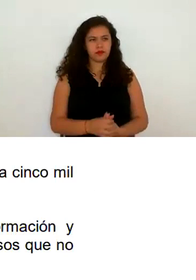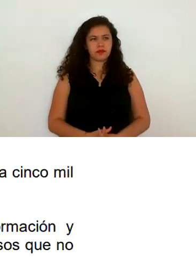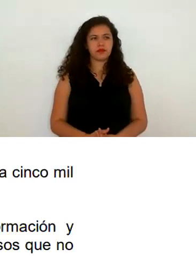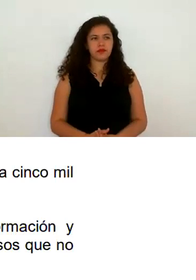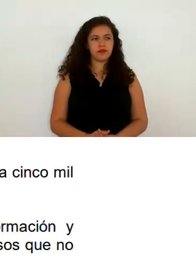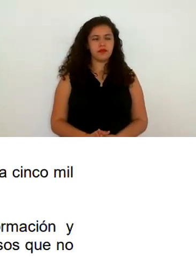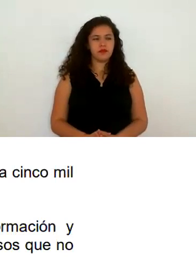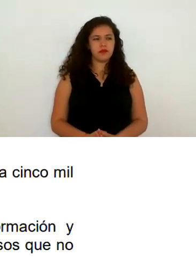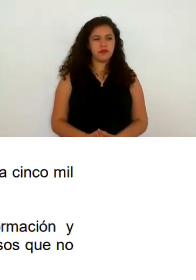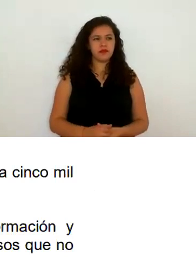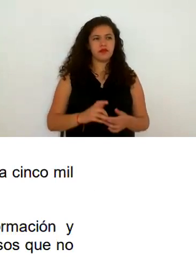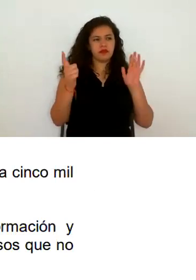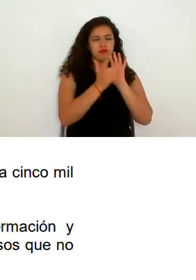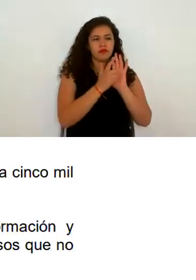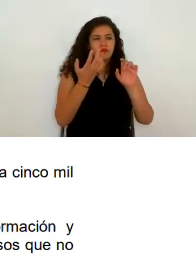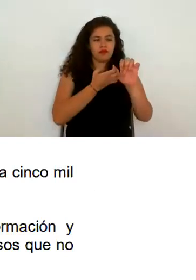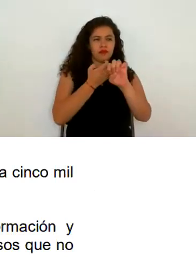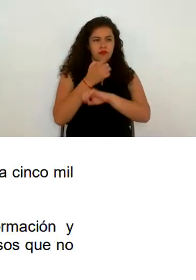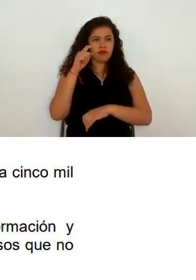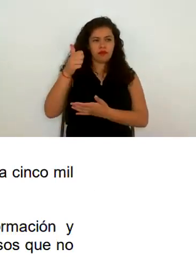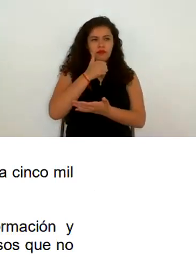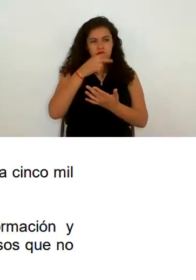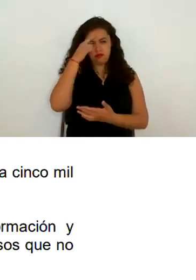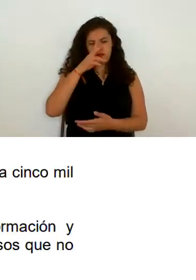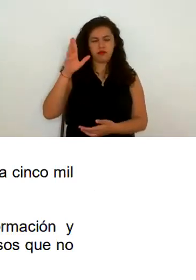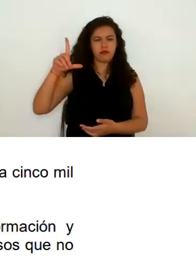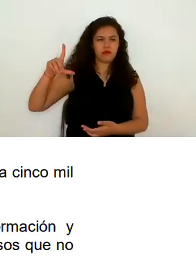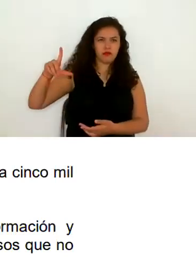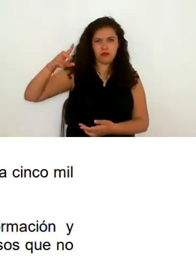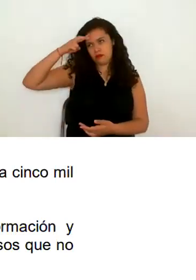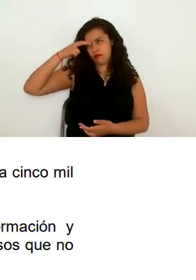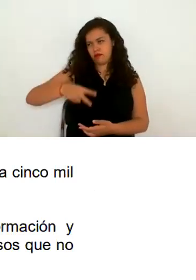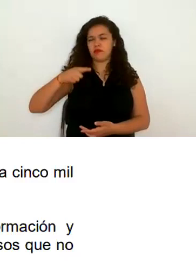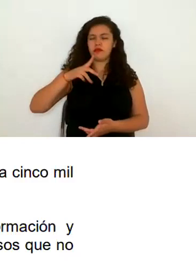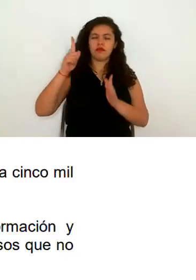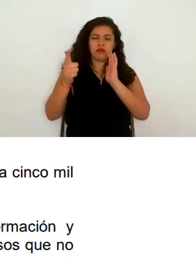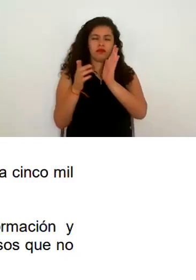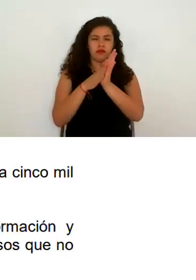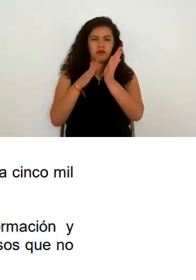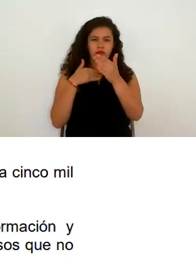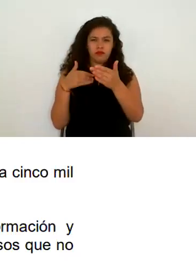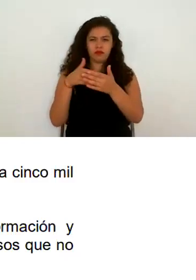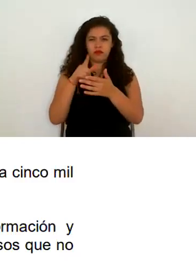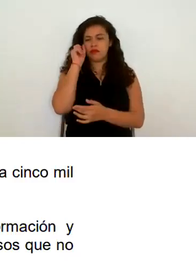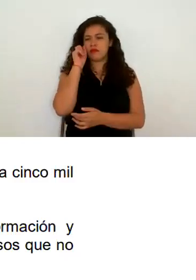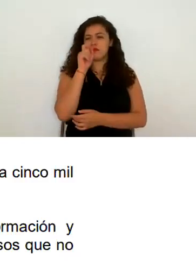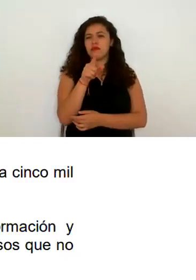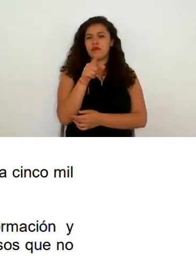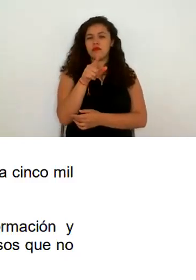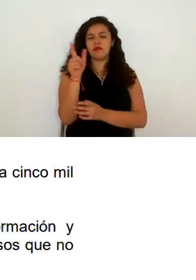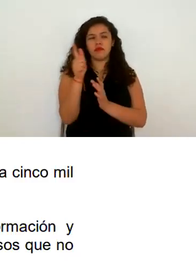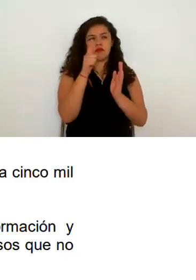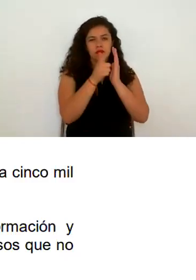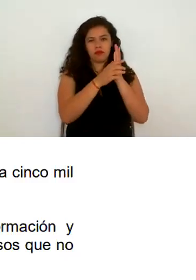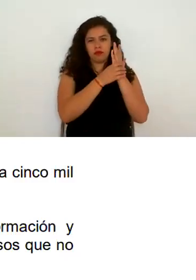la Ley Local de Archivos de la Ciudad de México. Y también, pues lo que señala la ley